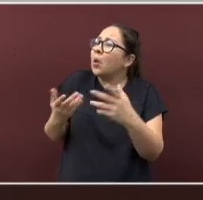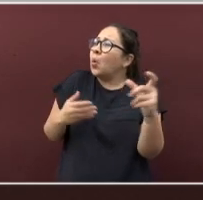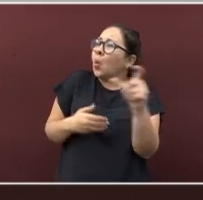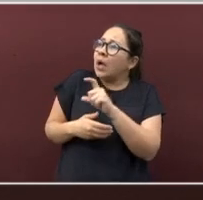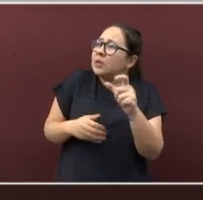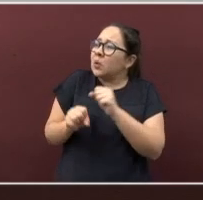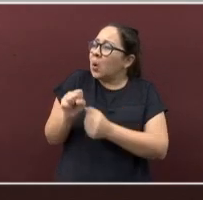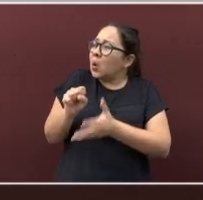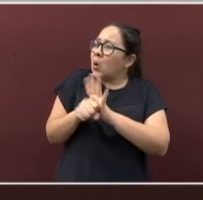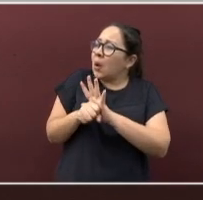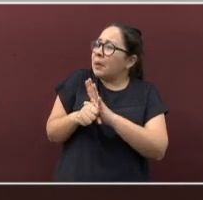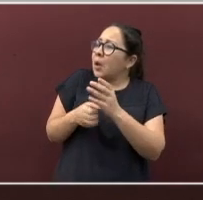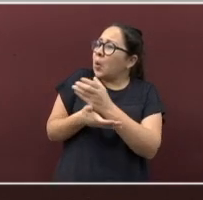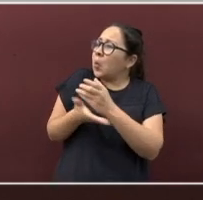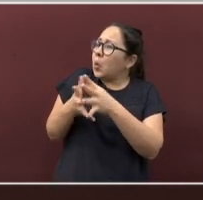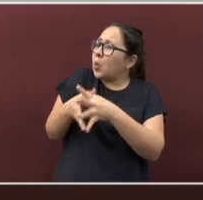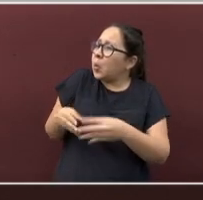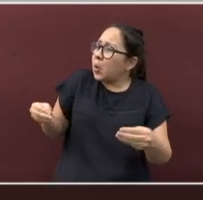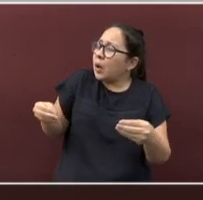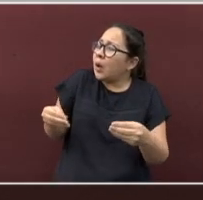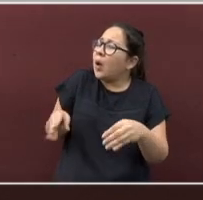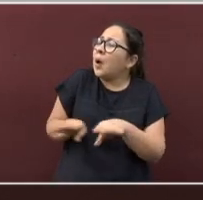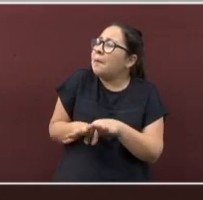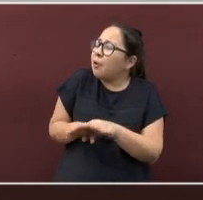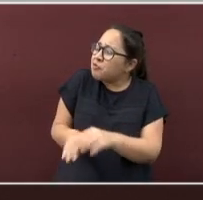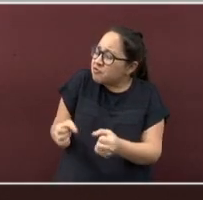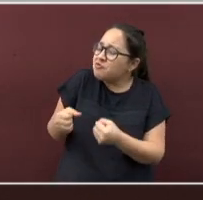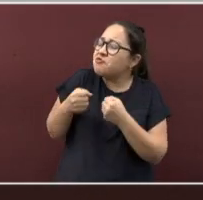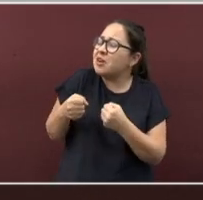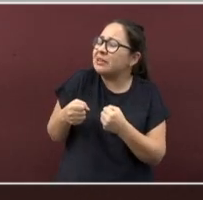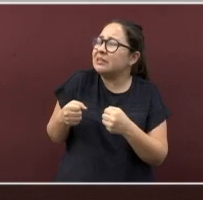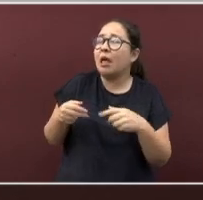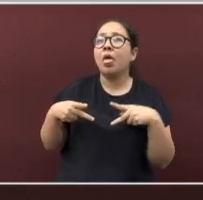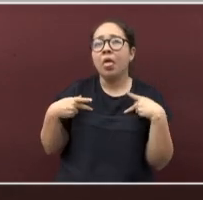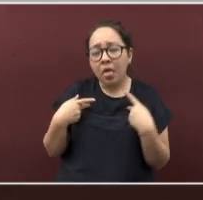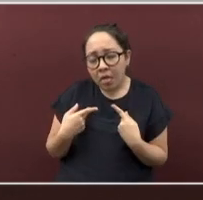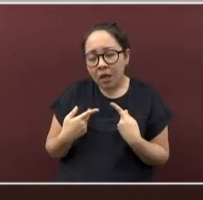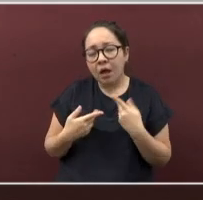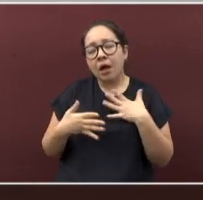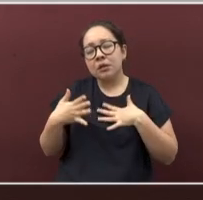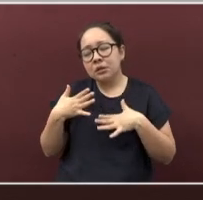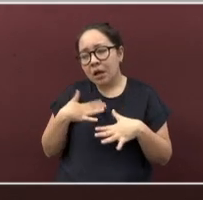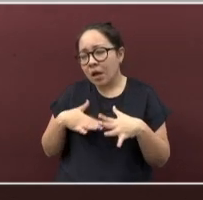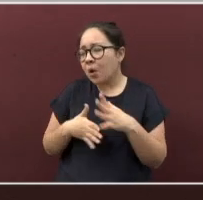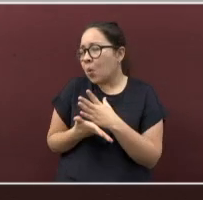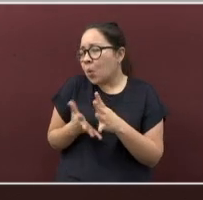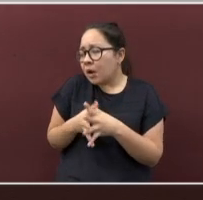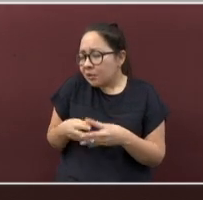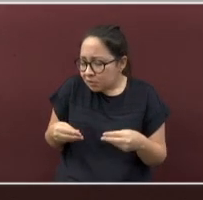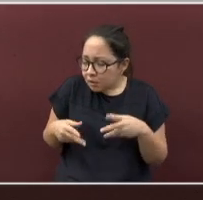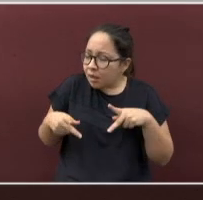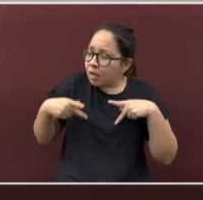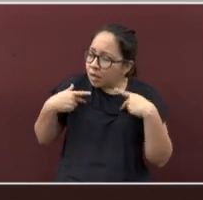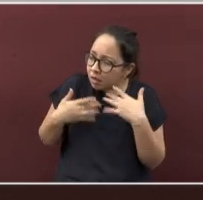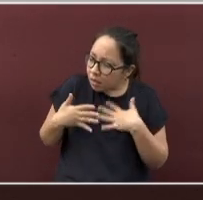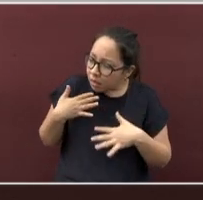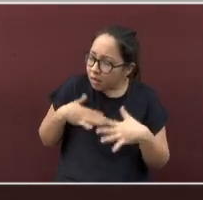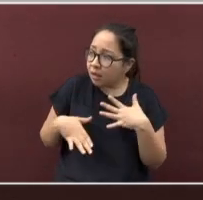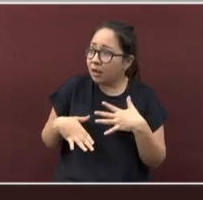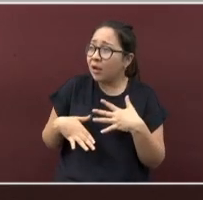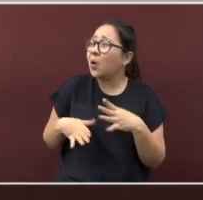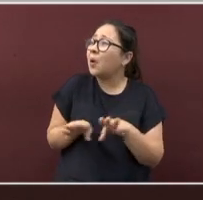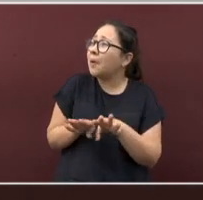que salieron del cob y 19 porque quienes ya aparecieron esta enfermedad sabrán que las personas que tuvieron